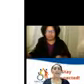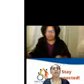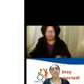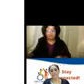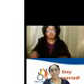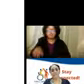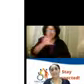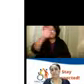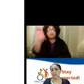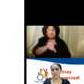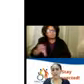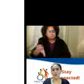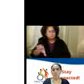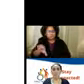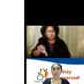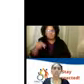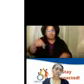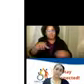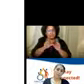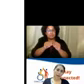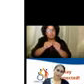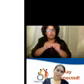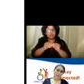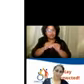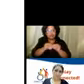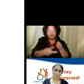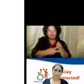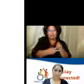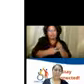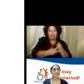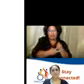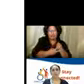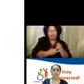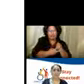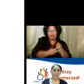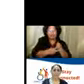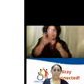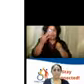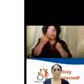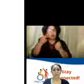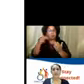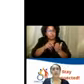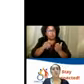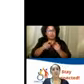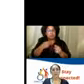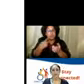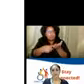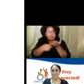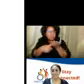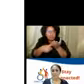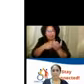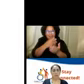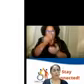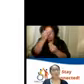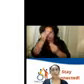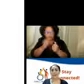Algunos asuntos o recordatorios antes de empezar, esta junta está siendo grabada para que podamos hacer referencia allí al día de